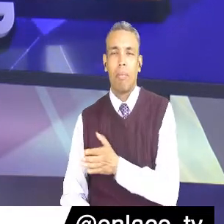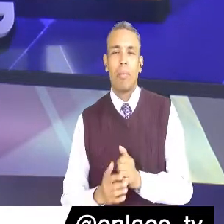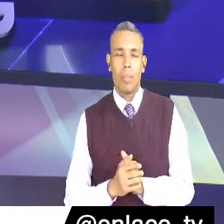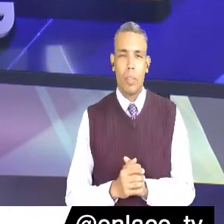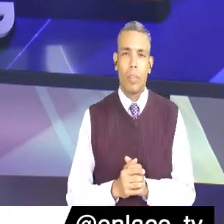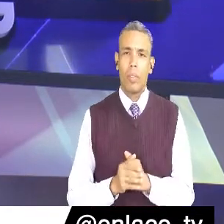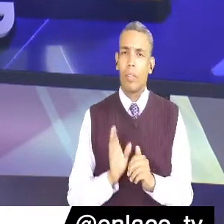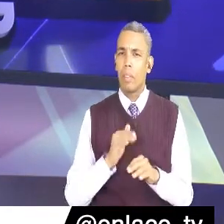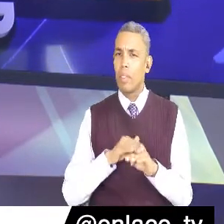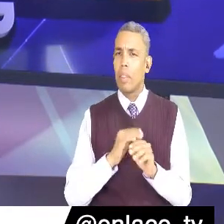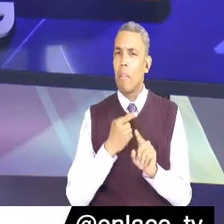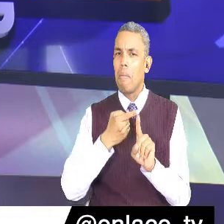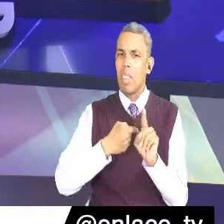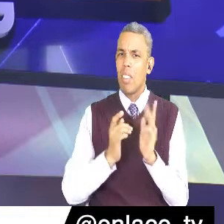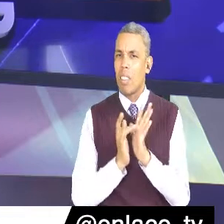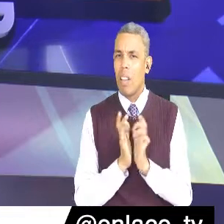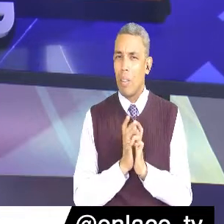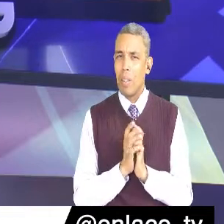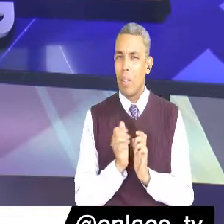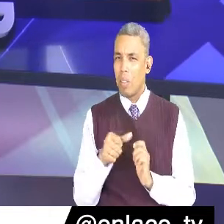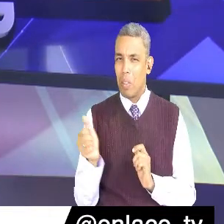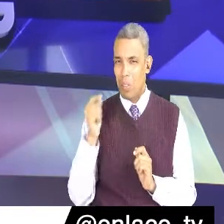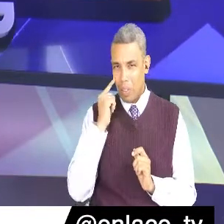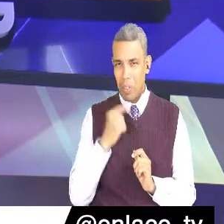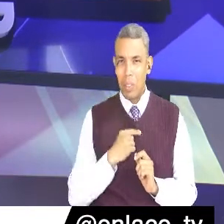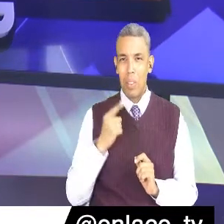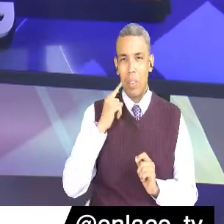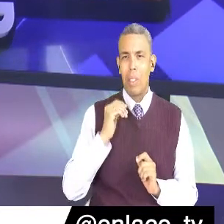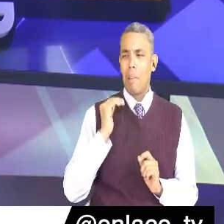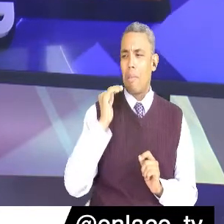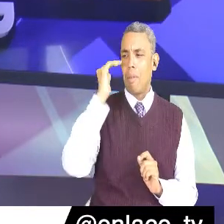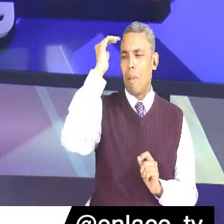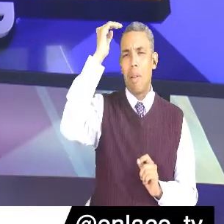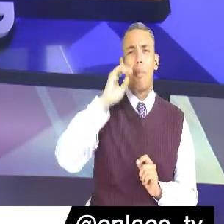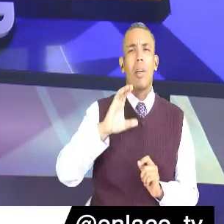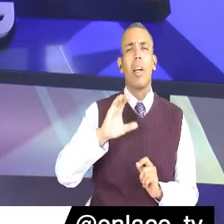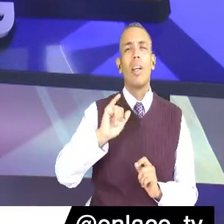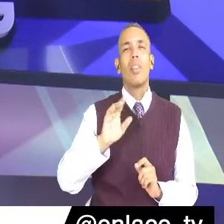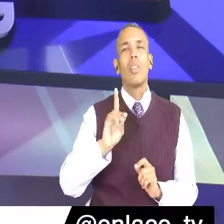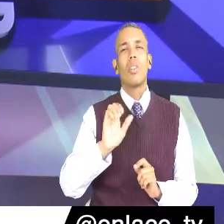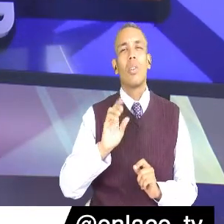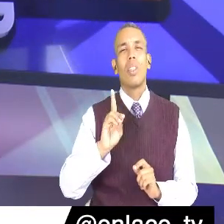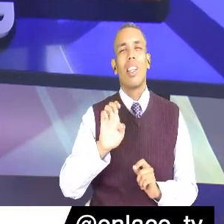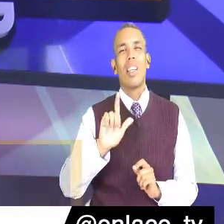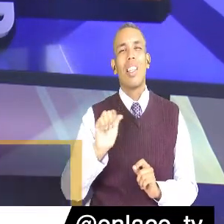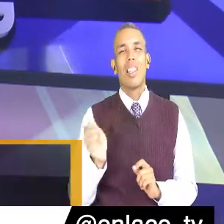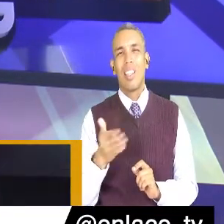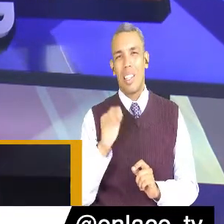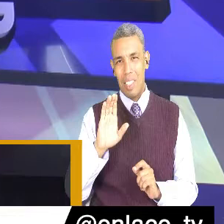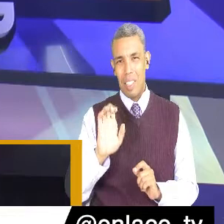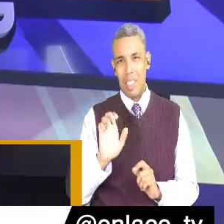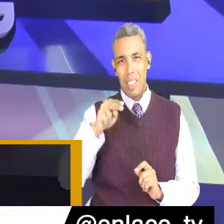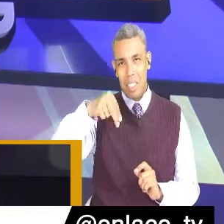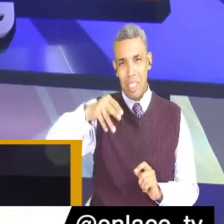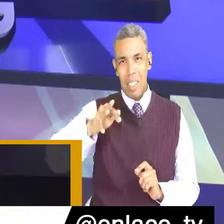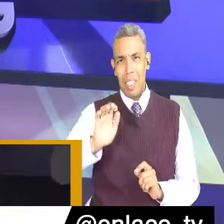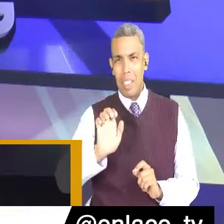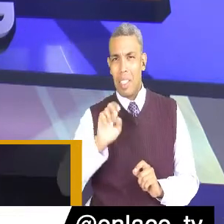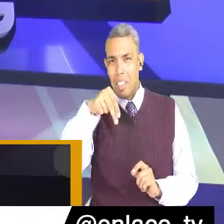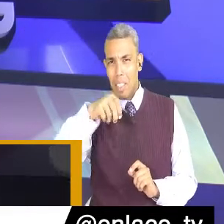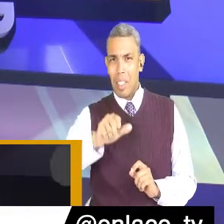Centenario. Para este objetivo, EDUBA ya se prepara. Y para hablarnos de este tema se encuentra en el set de Enlace Noticias el gerente de esta